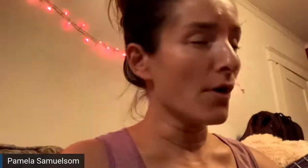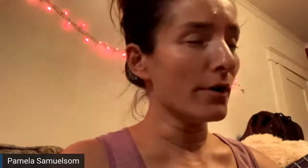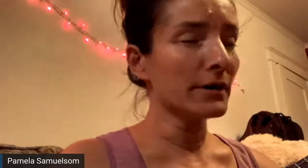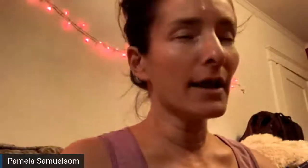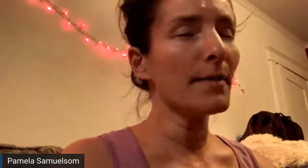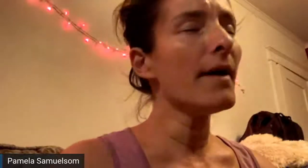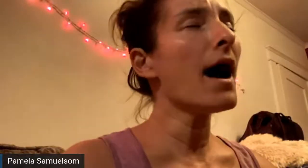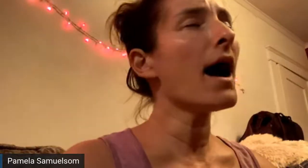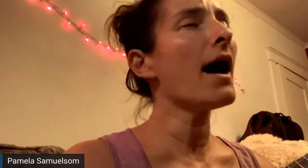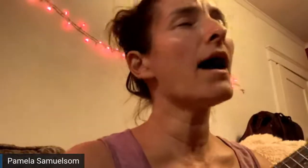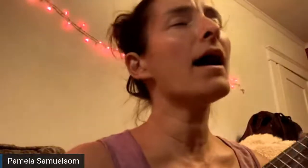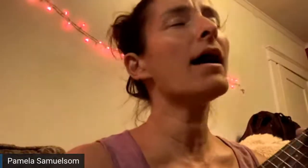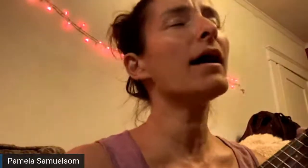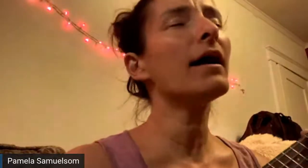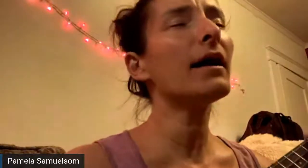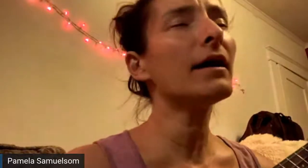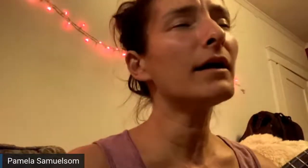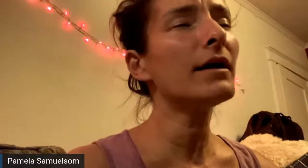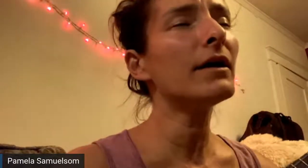flor de